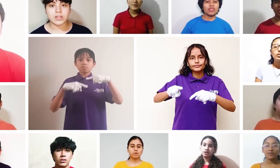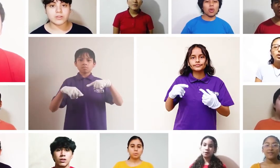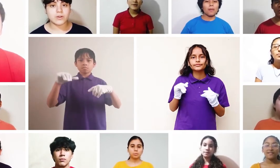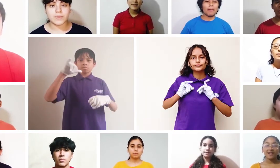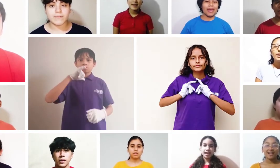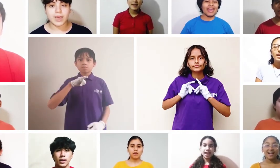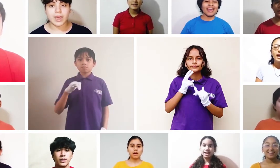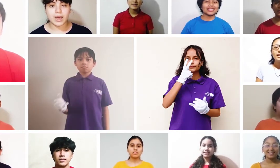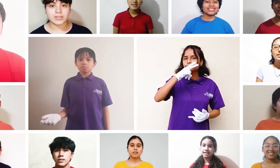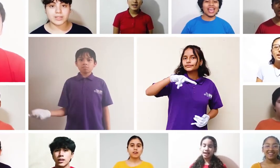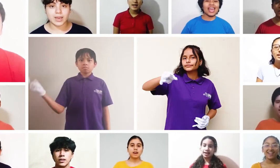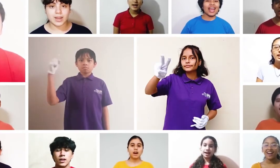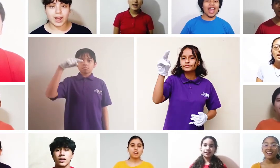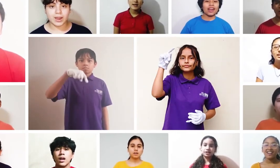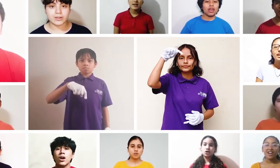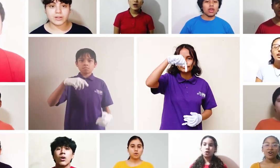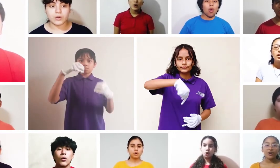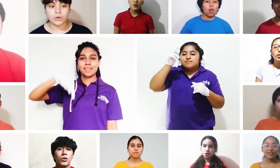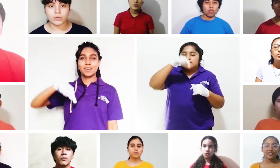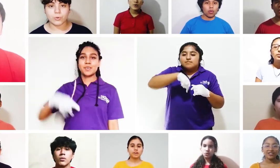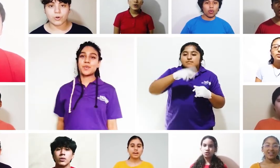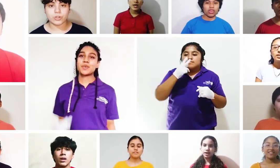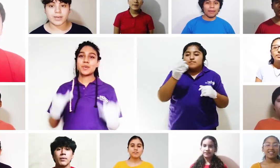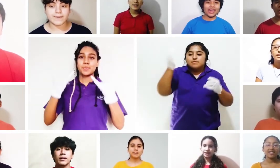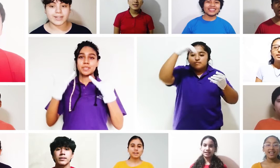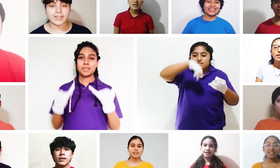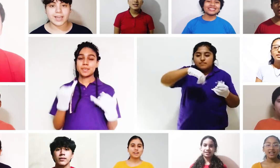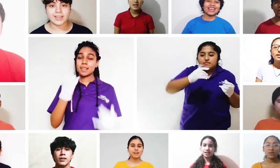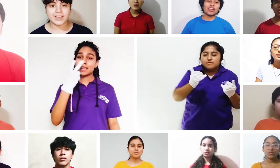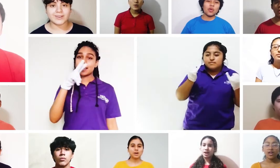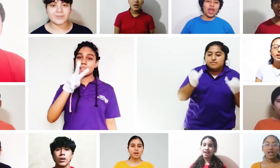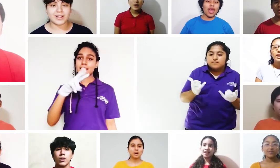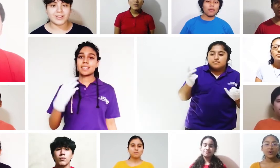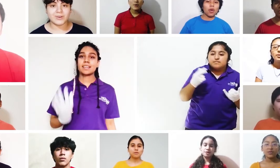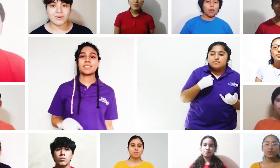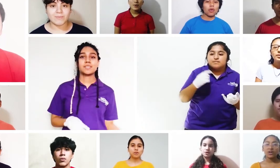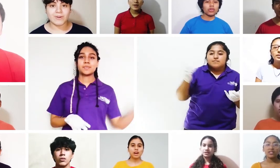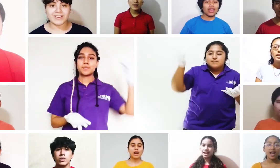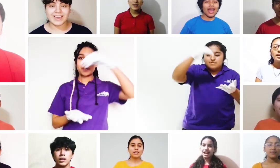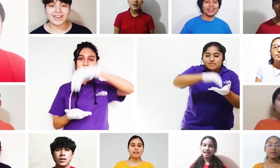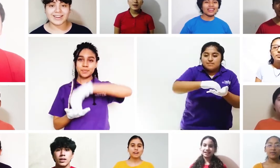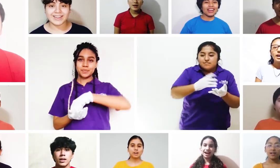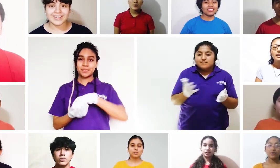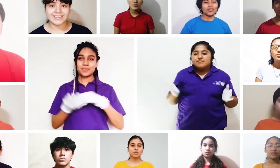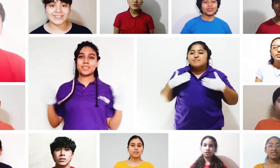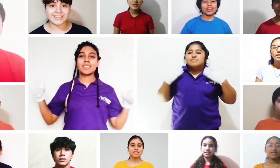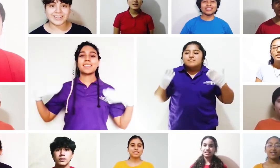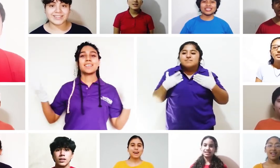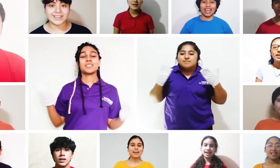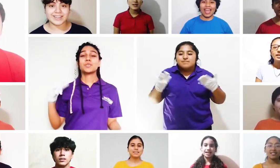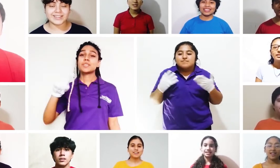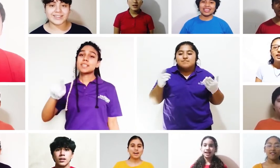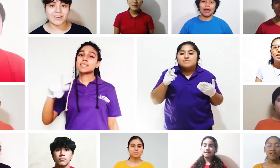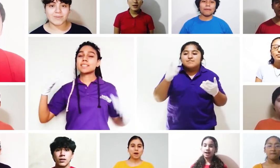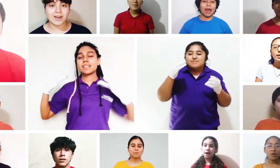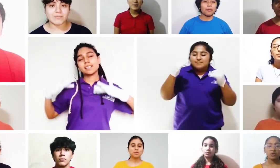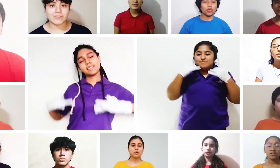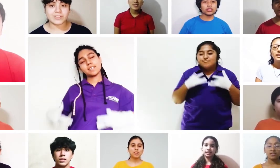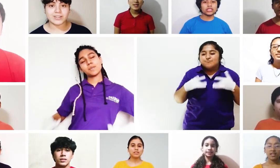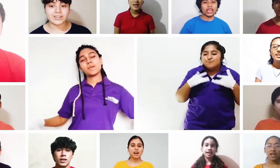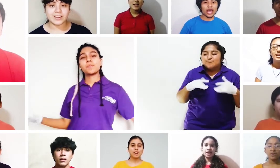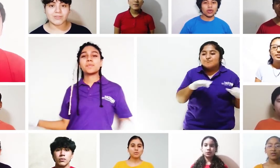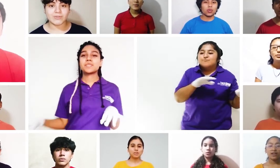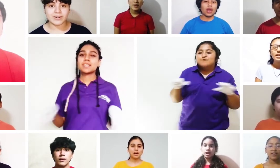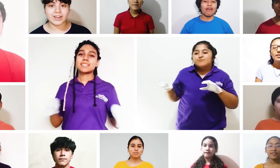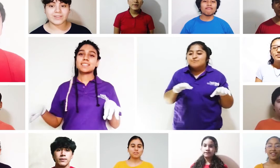silencio cuando me veas llegar. Voy a verte de nuevo, voy a alegrar tu tristeza.